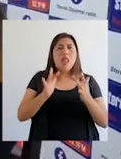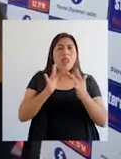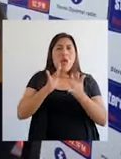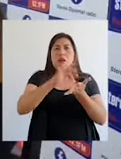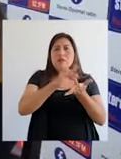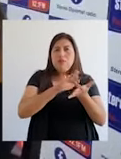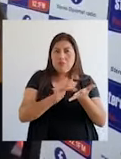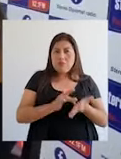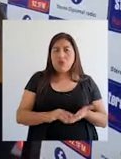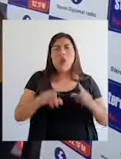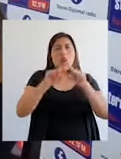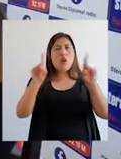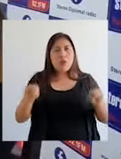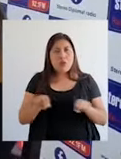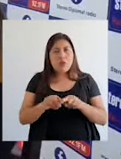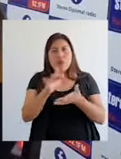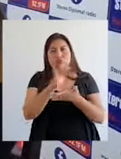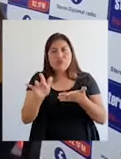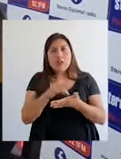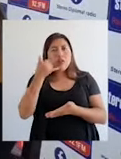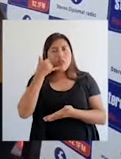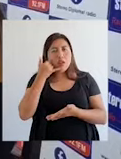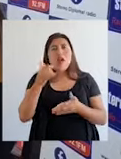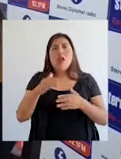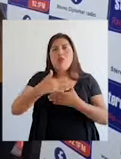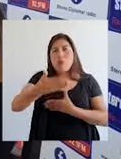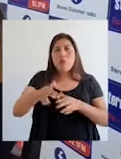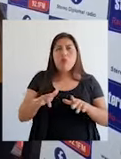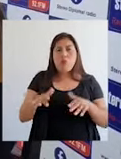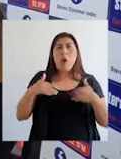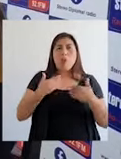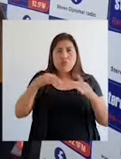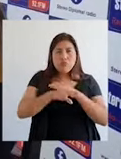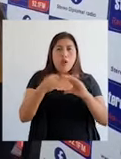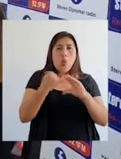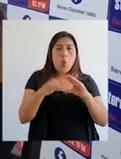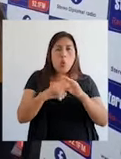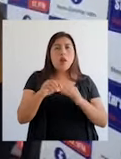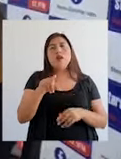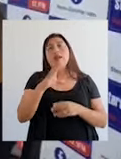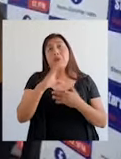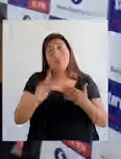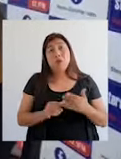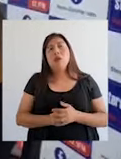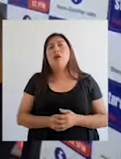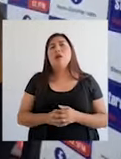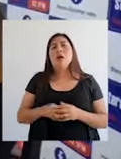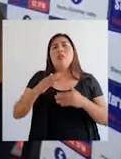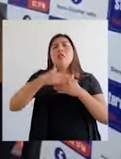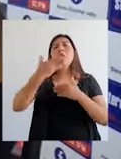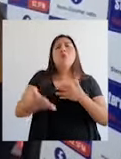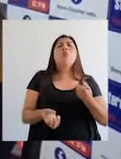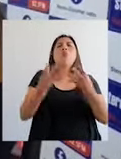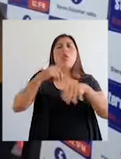una tablet, una laptop, computadora, etcétera. Puede registrarse virtualmente en el CONADIS. ¿En qué tiempo, digamos así, empiezas a tener los